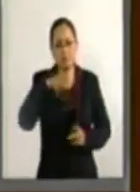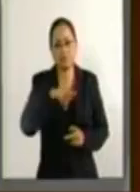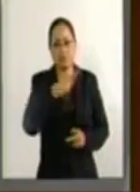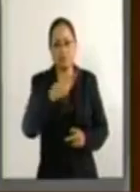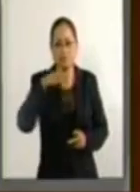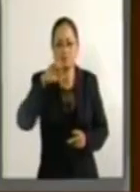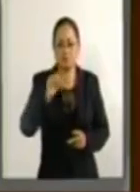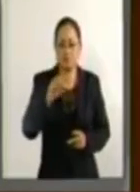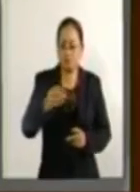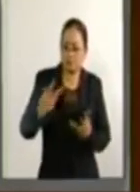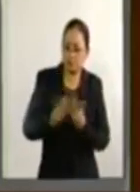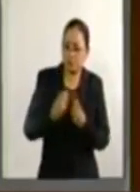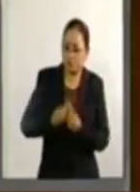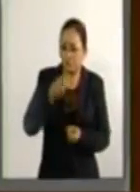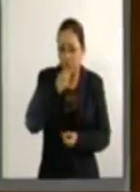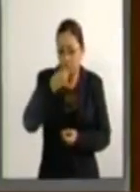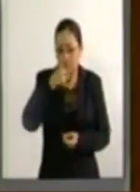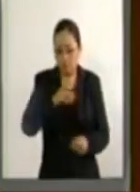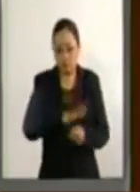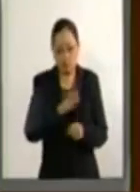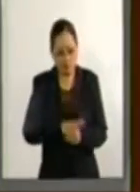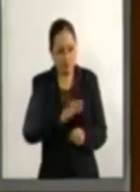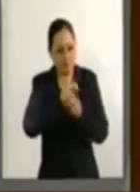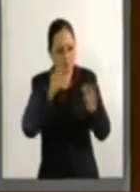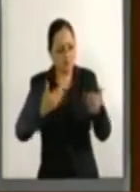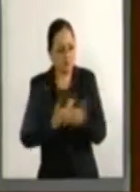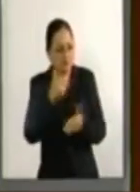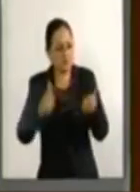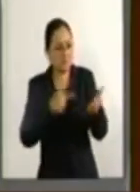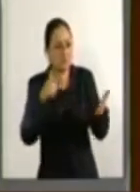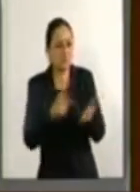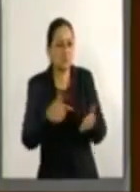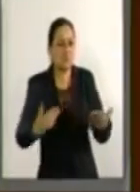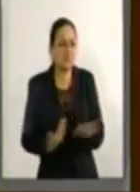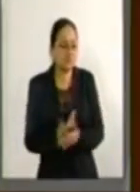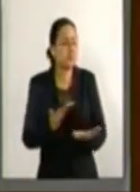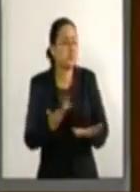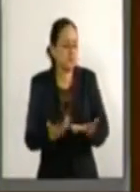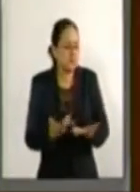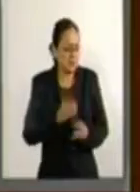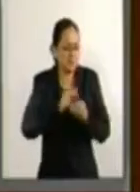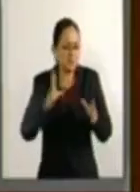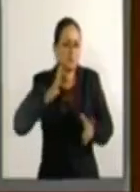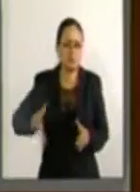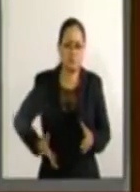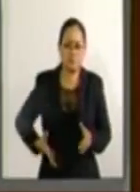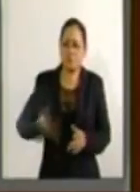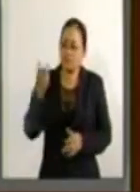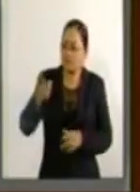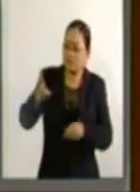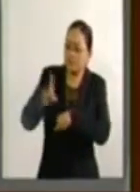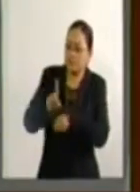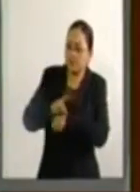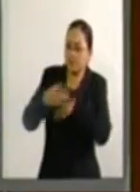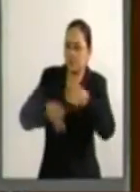pero es un hombre también que no niega sus raíces y sobre todo que está cerrando día a día con su trabajo la